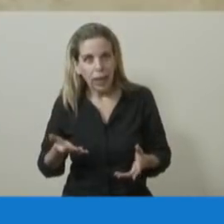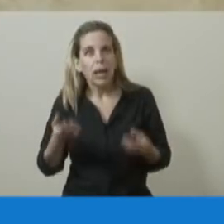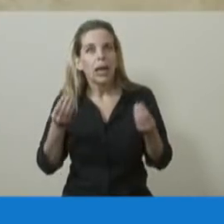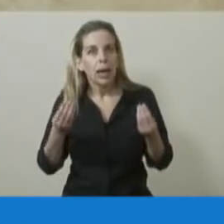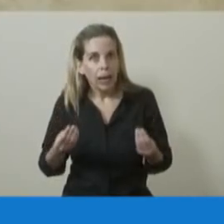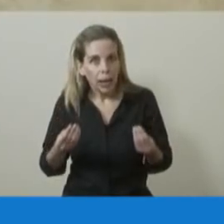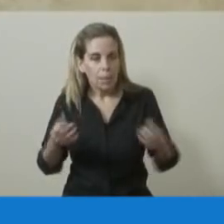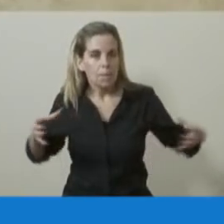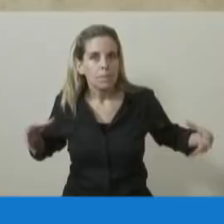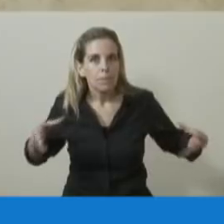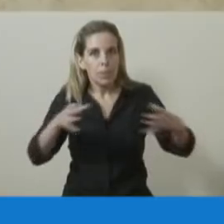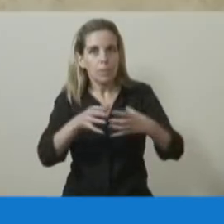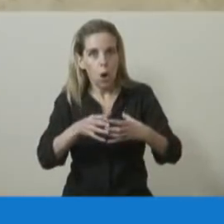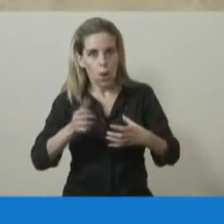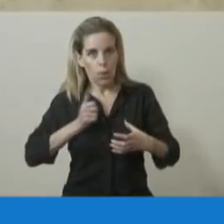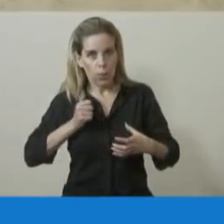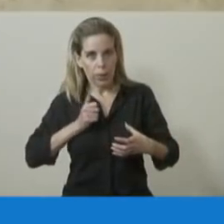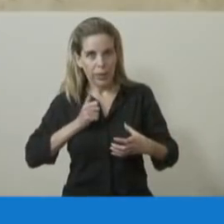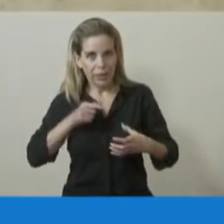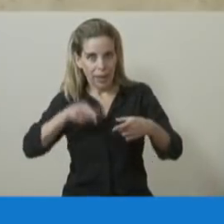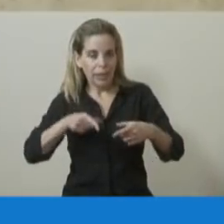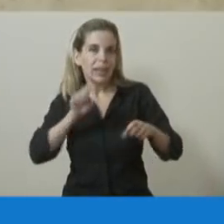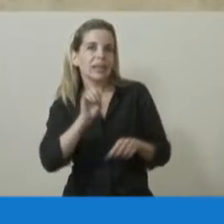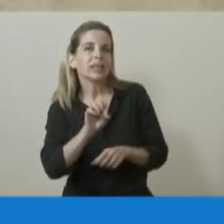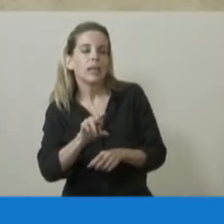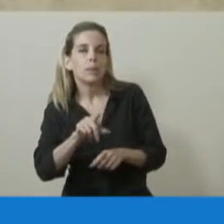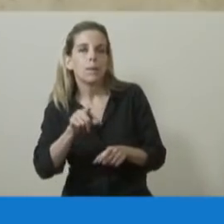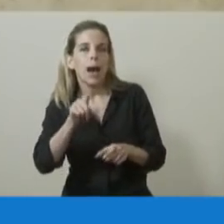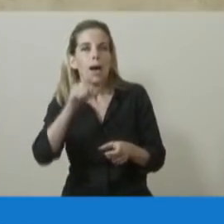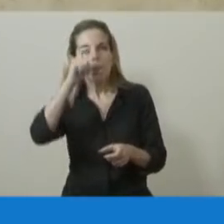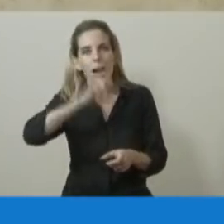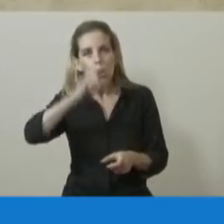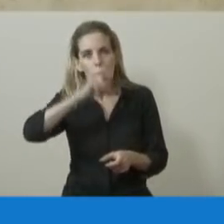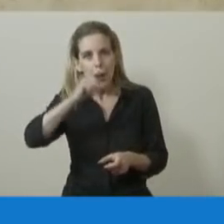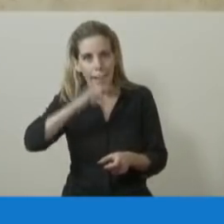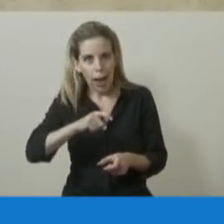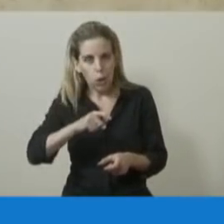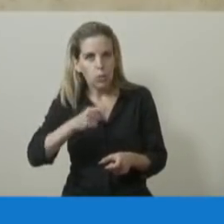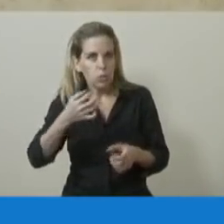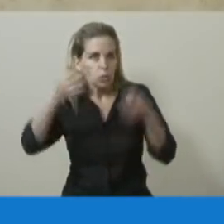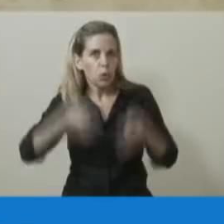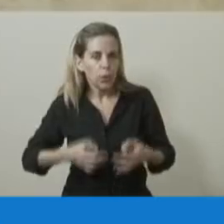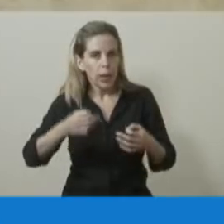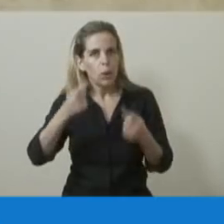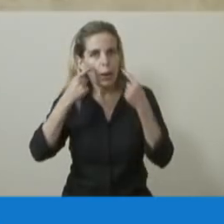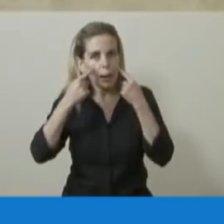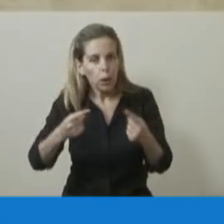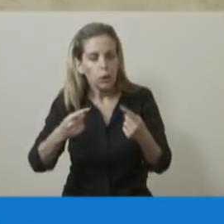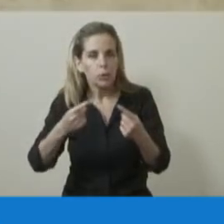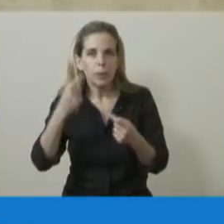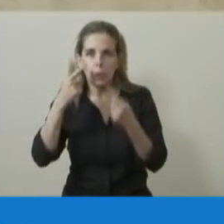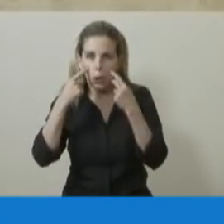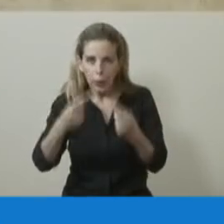llevaron adelante las Fuerzas Armadas se llame la Operación General Manuel Belgrano. Es muy justo. Es muy